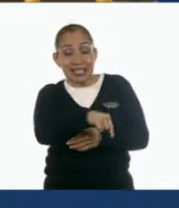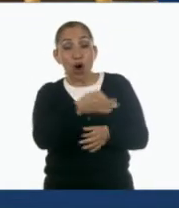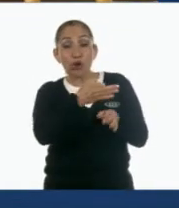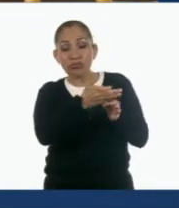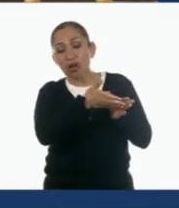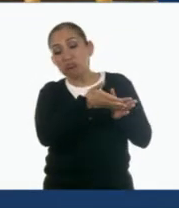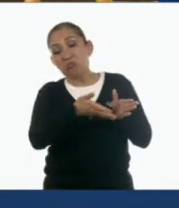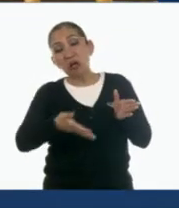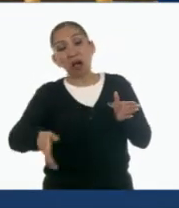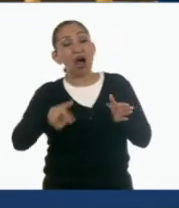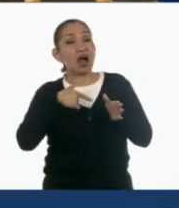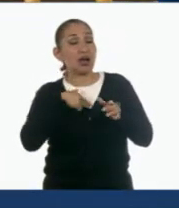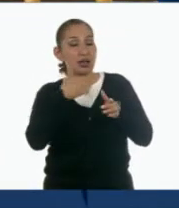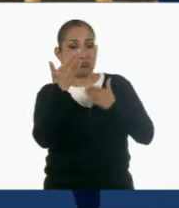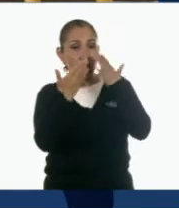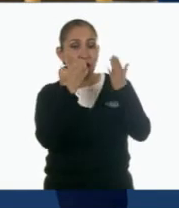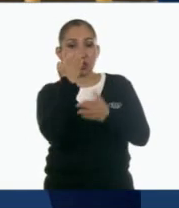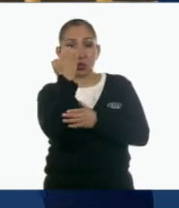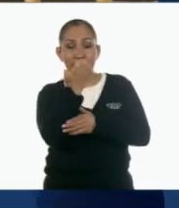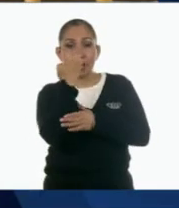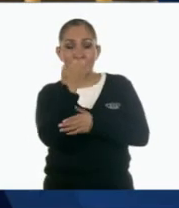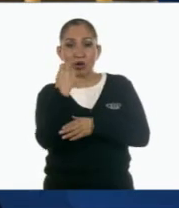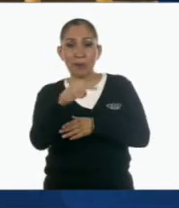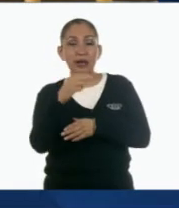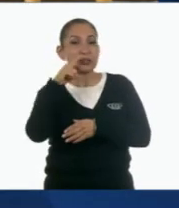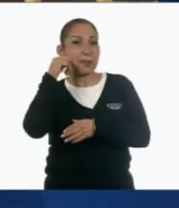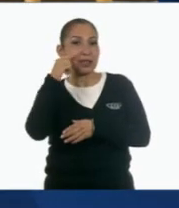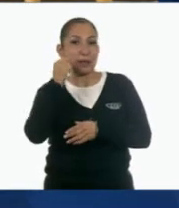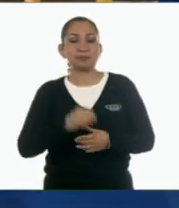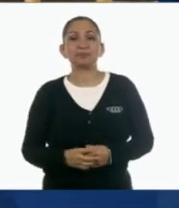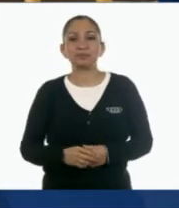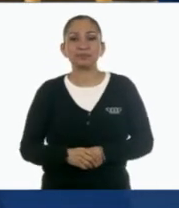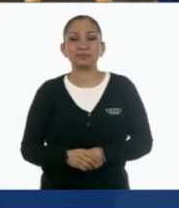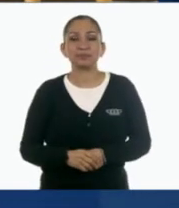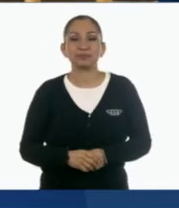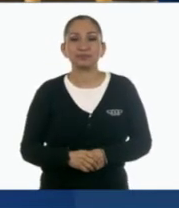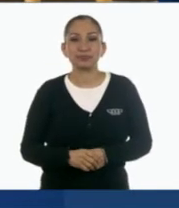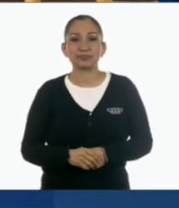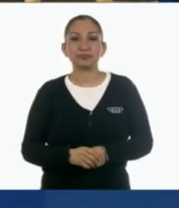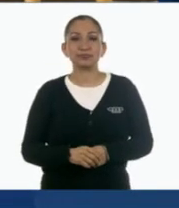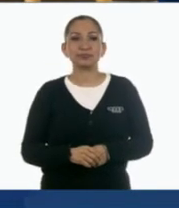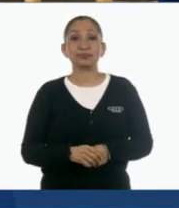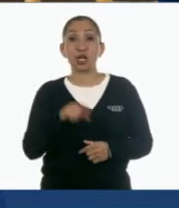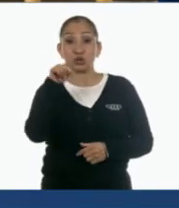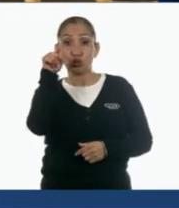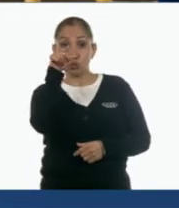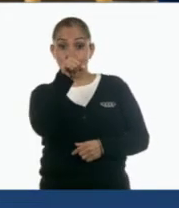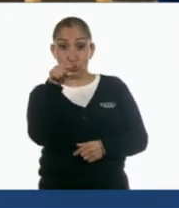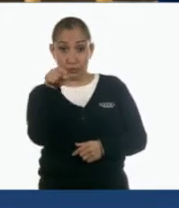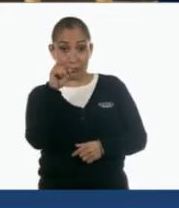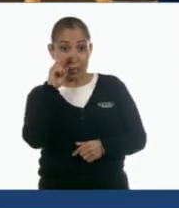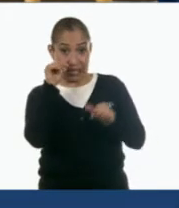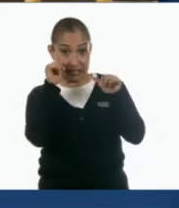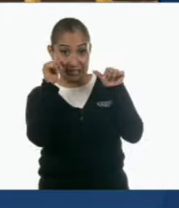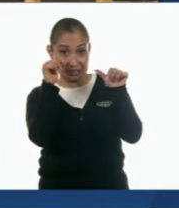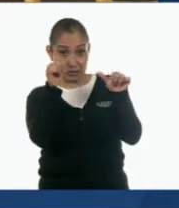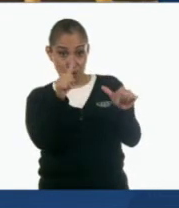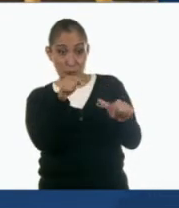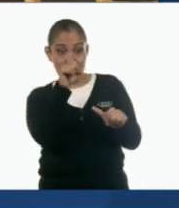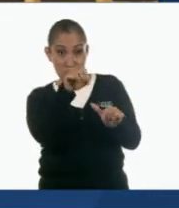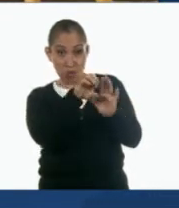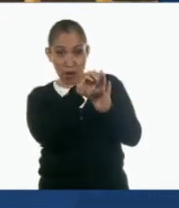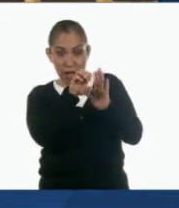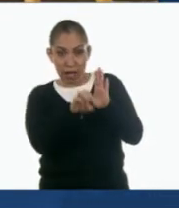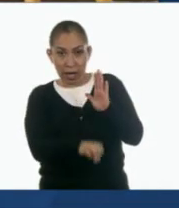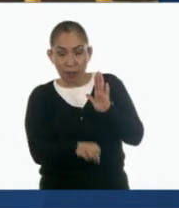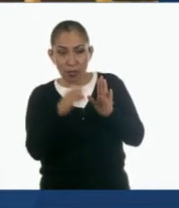la fecha estudia en la escuela Emiliano Zapata. Si ustedes pusieron atención en este